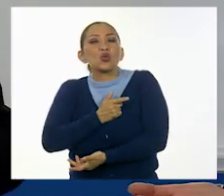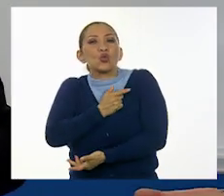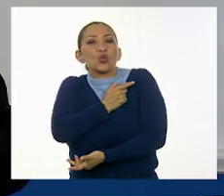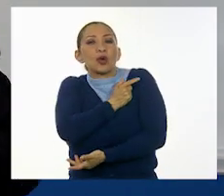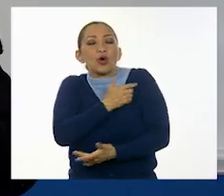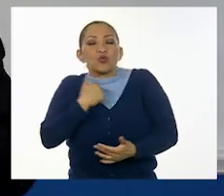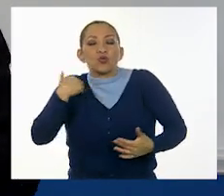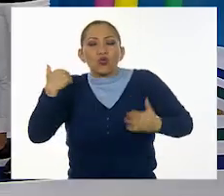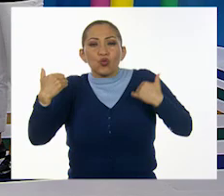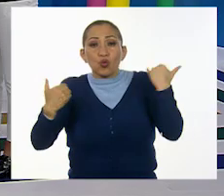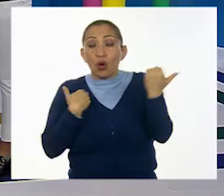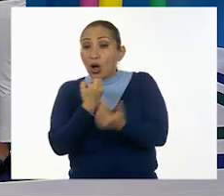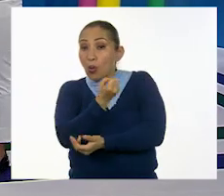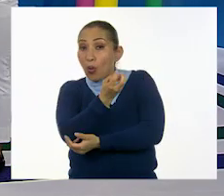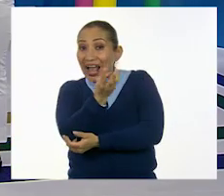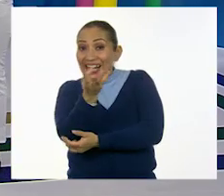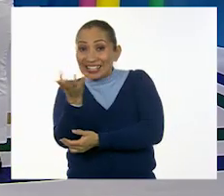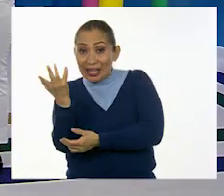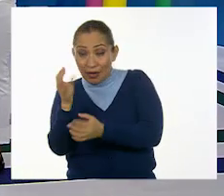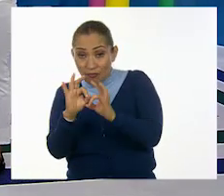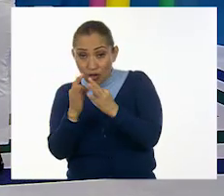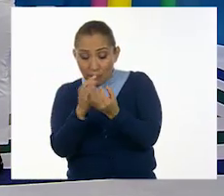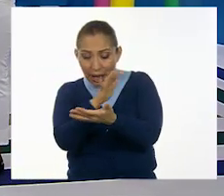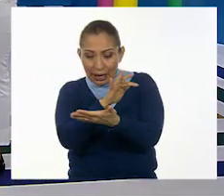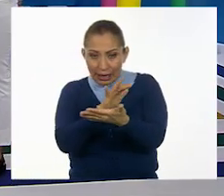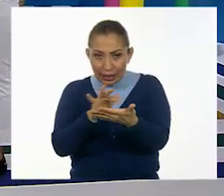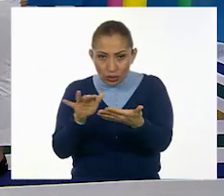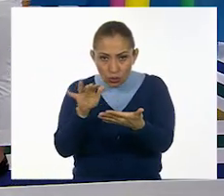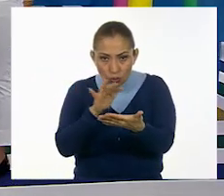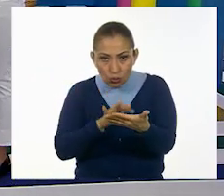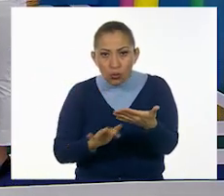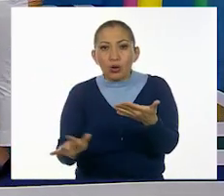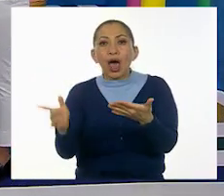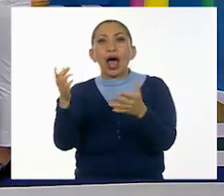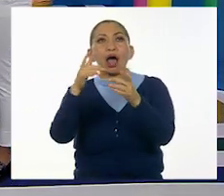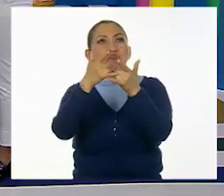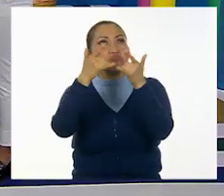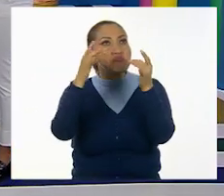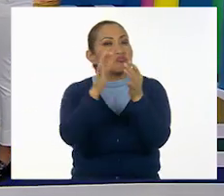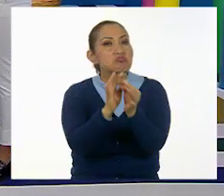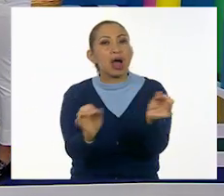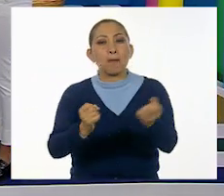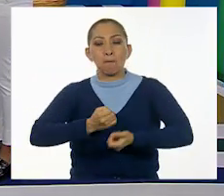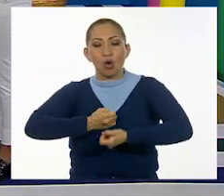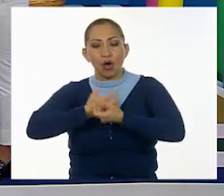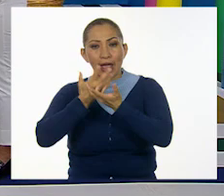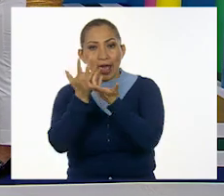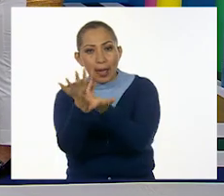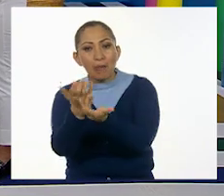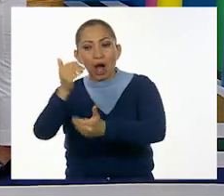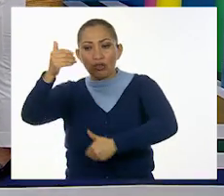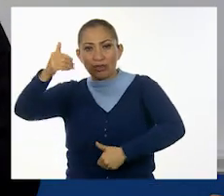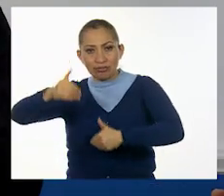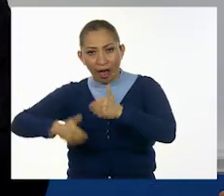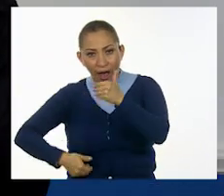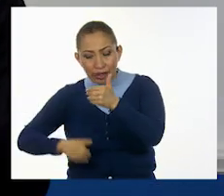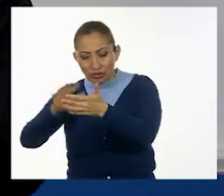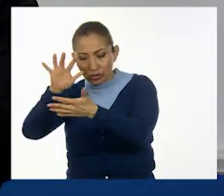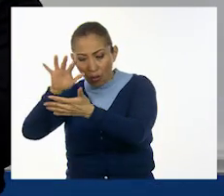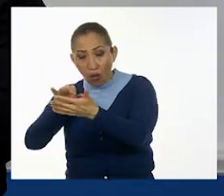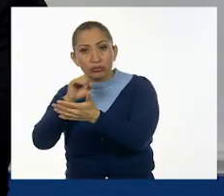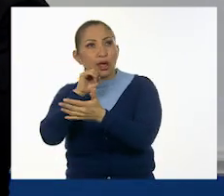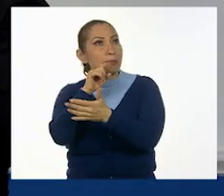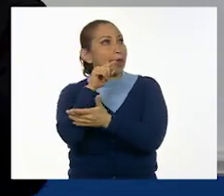Claro. ¿No? Cualquier acto de lectura, ya sea la lectura de un cuento, de un poema, de una obra de teatro, incluso